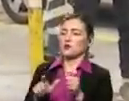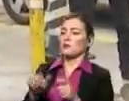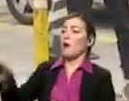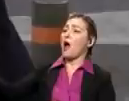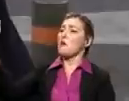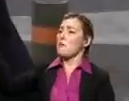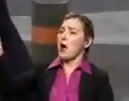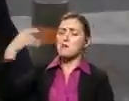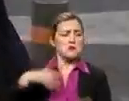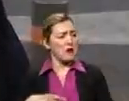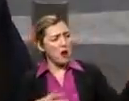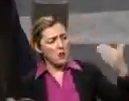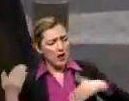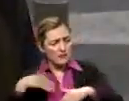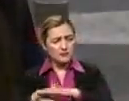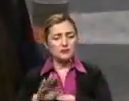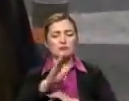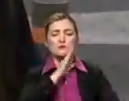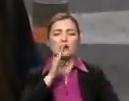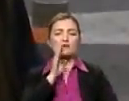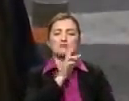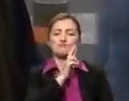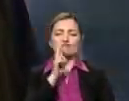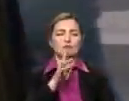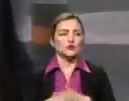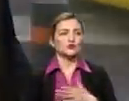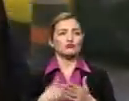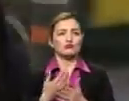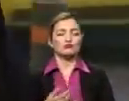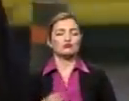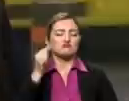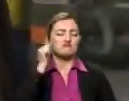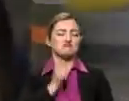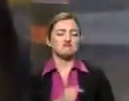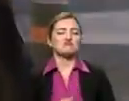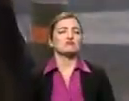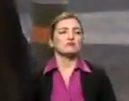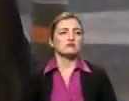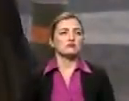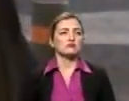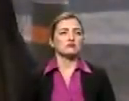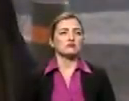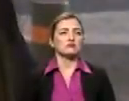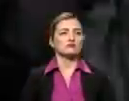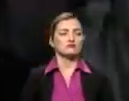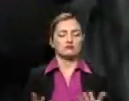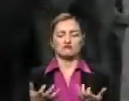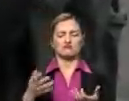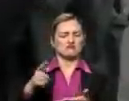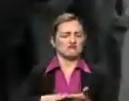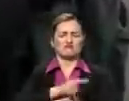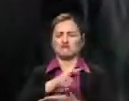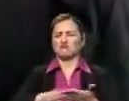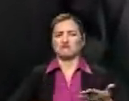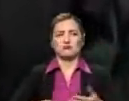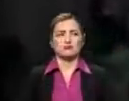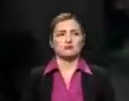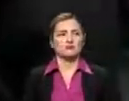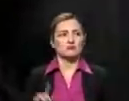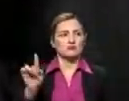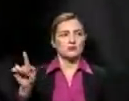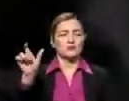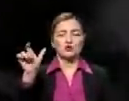los playeros. Todos los bares, restaurantes, todos que estamos aquí en La Mariscal quieren eliminar los playeros. Rex es un